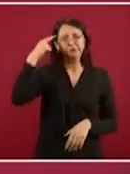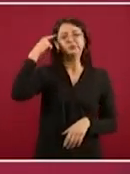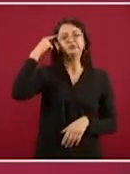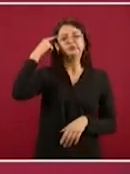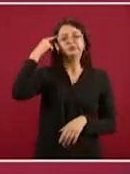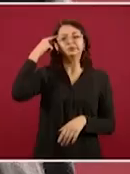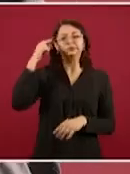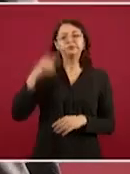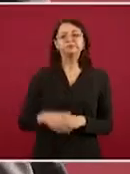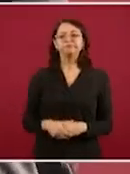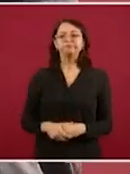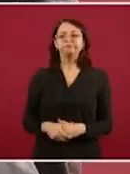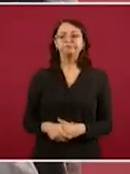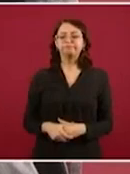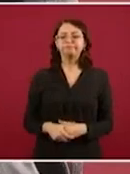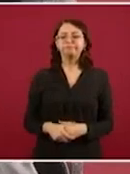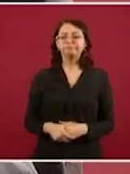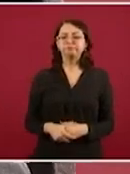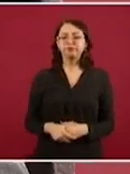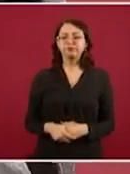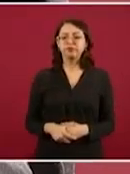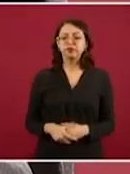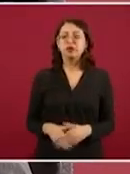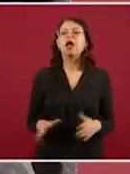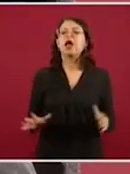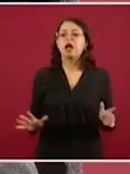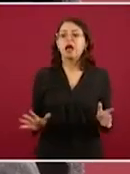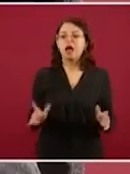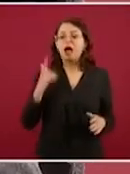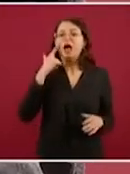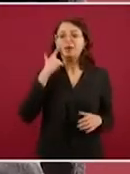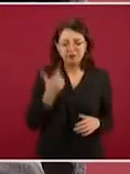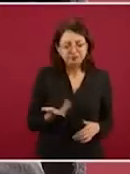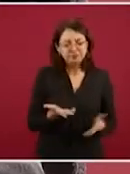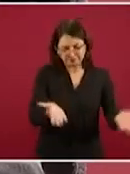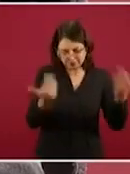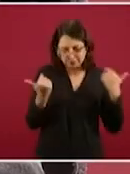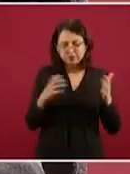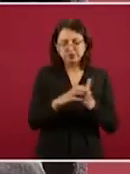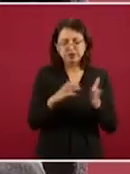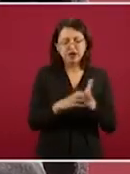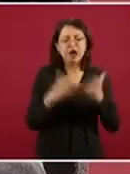Entonces, bueno, pues traigan las cajas, ¿no?